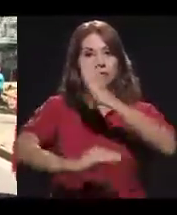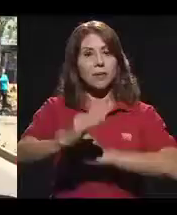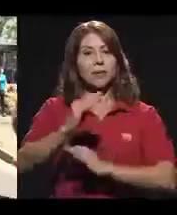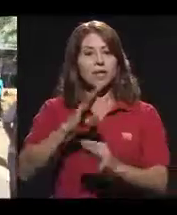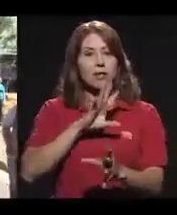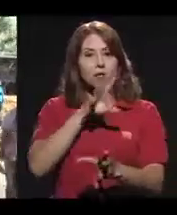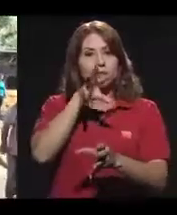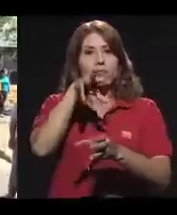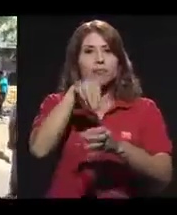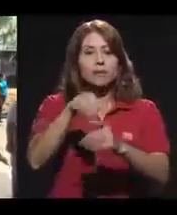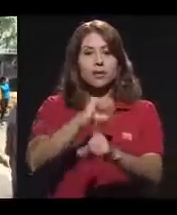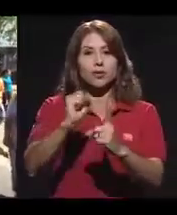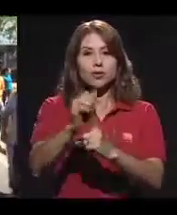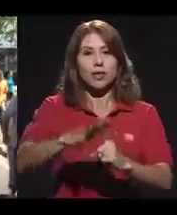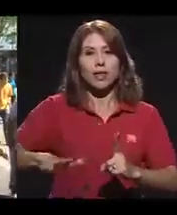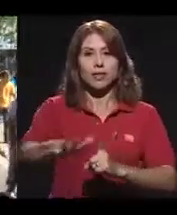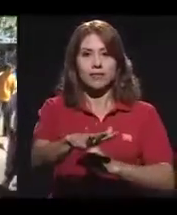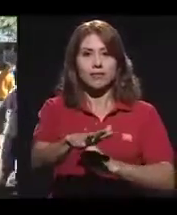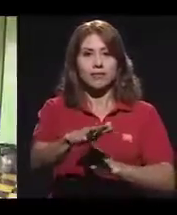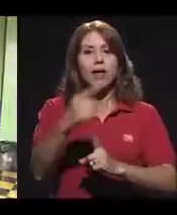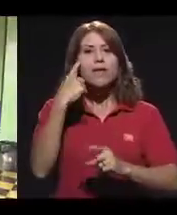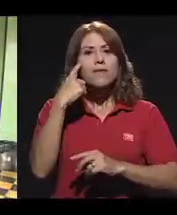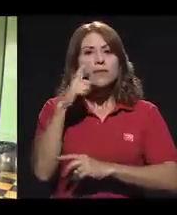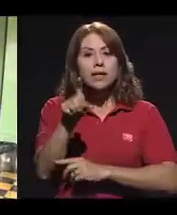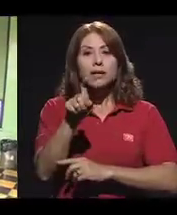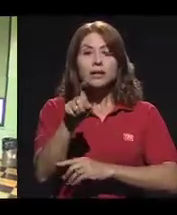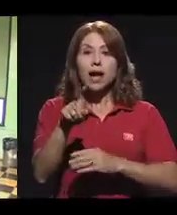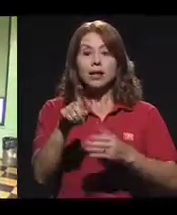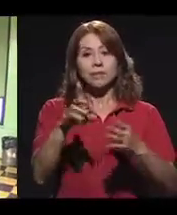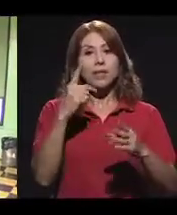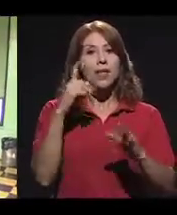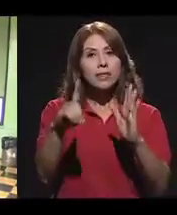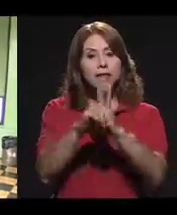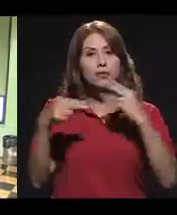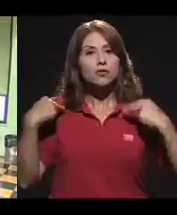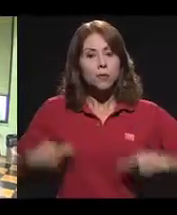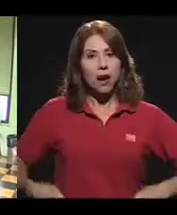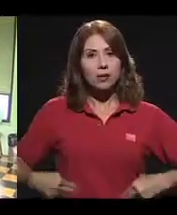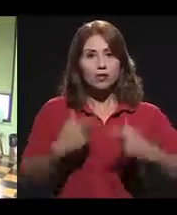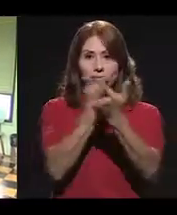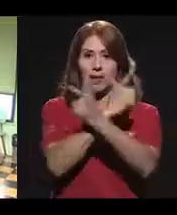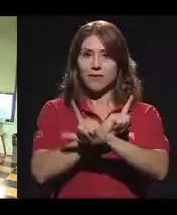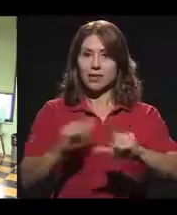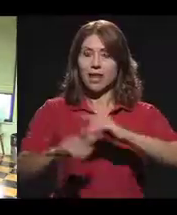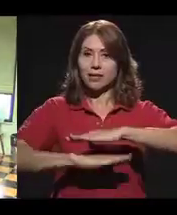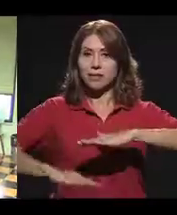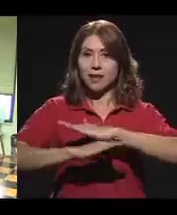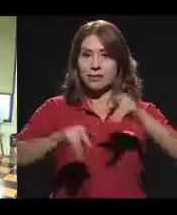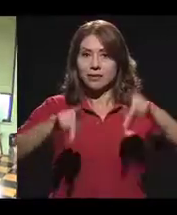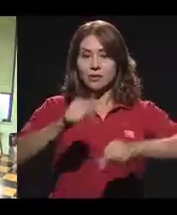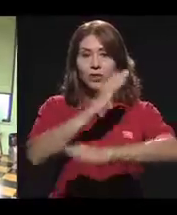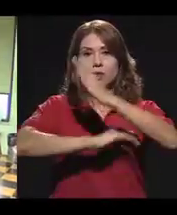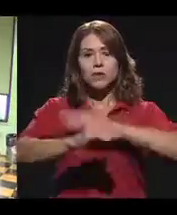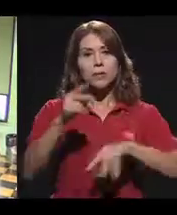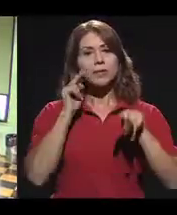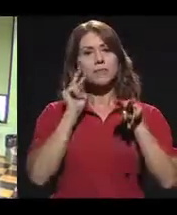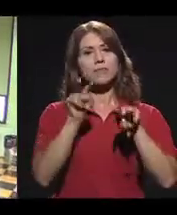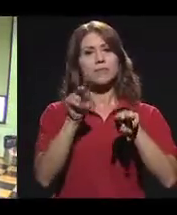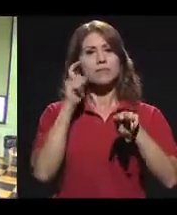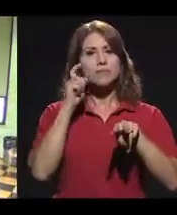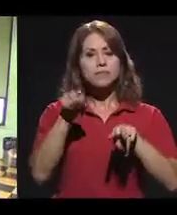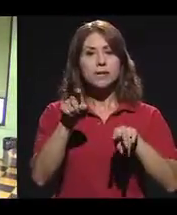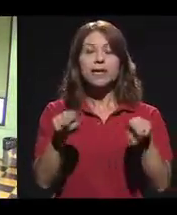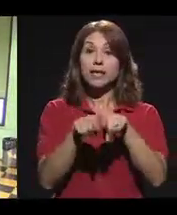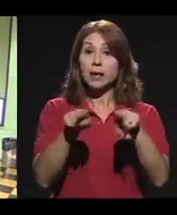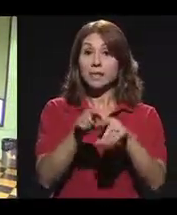población con discapacidad a la sociedad, fiscalizar el cumplimiento de los derechos humanos y libertades fundamentales de esta población